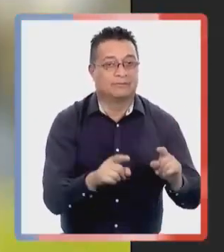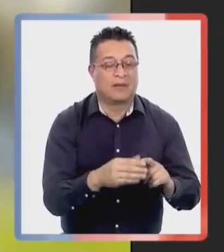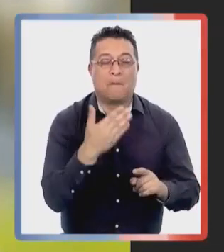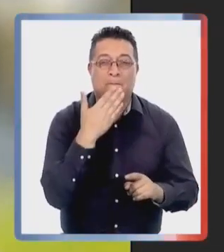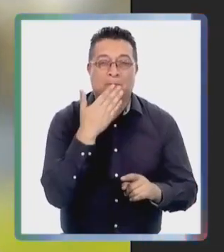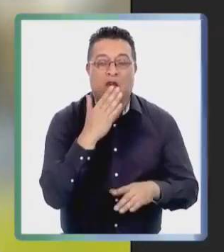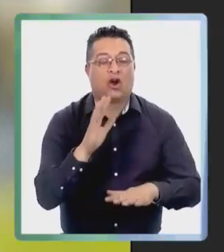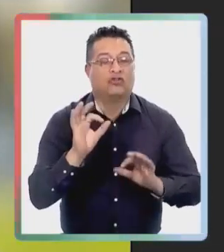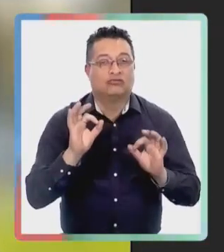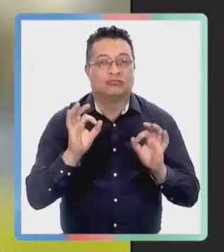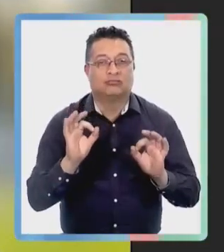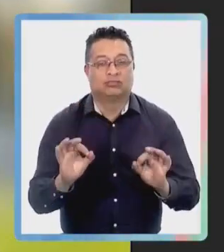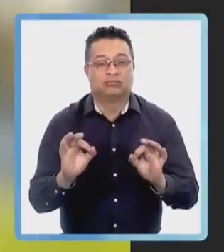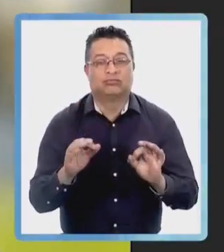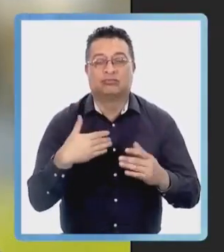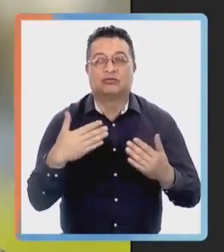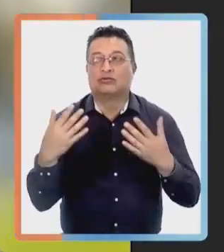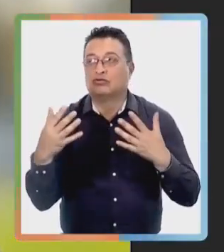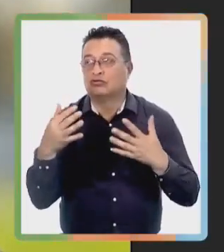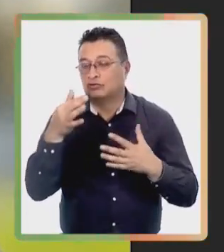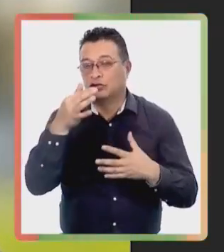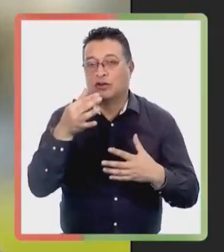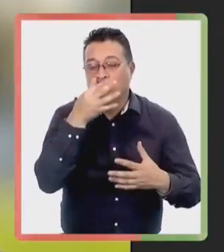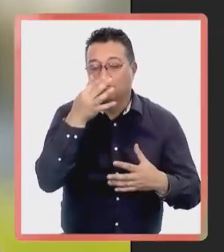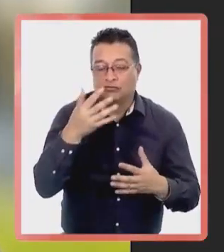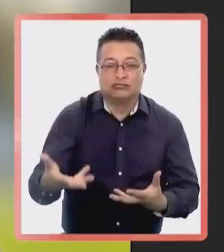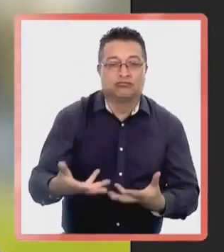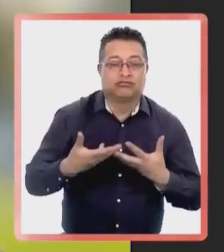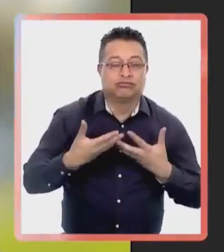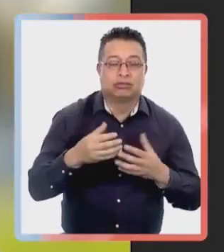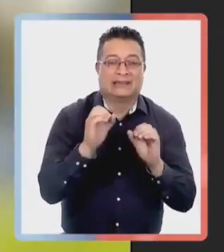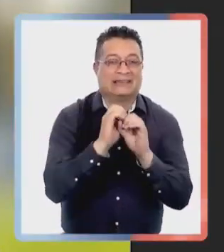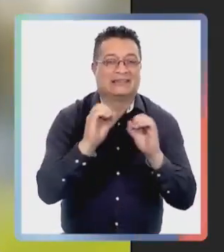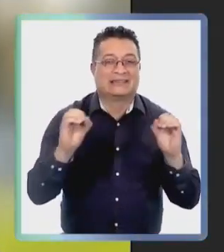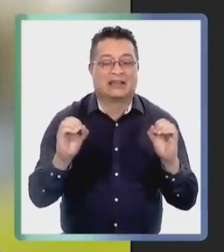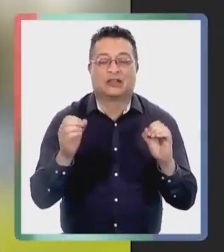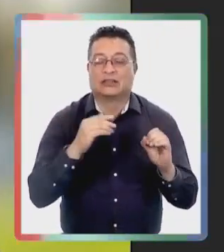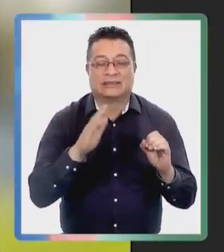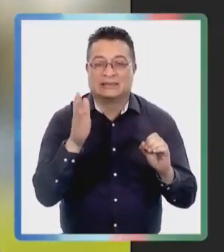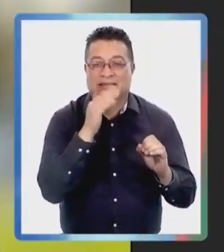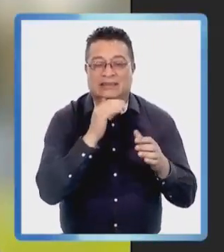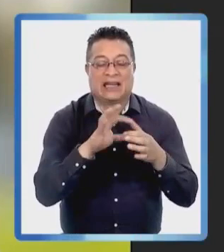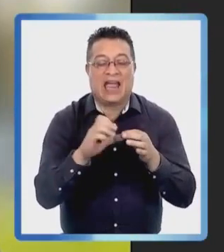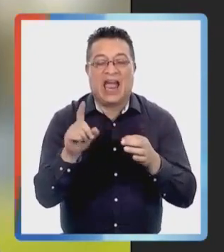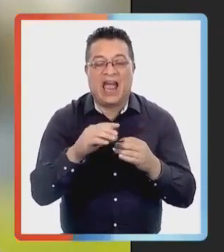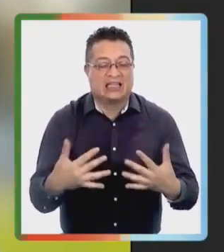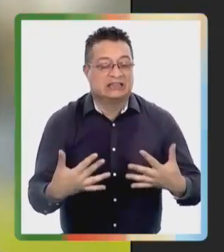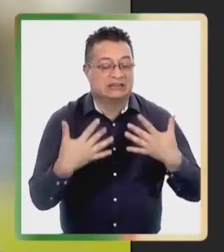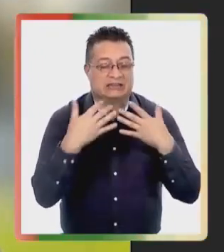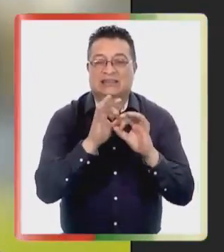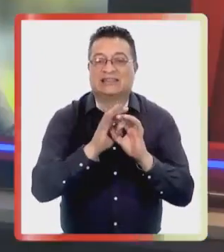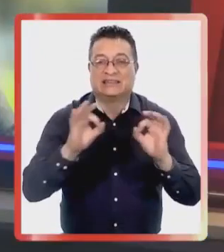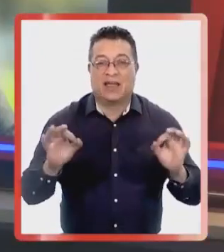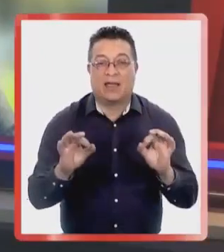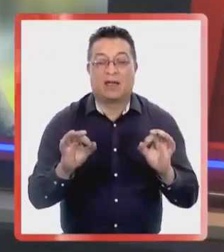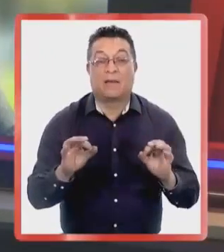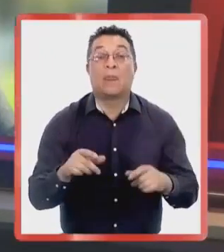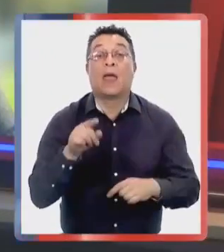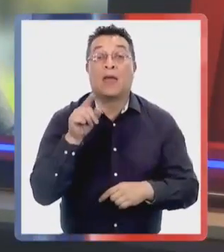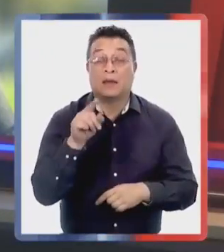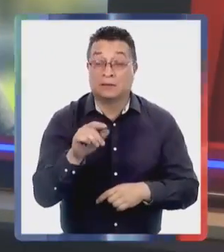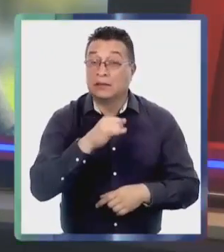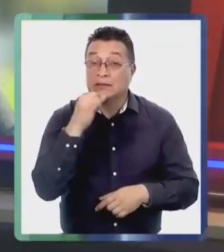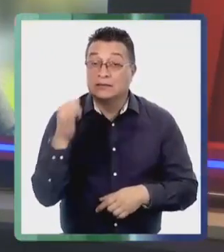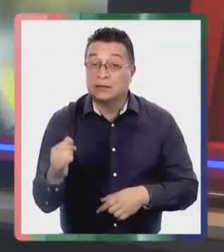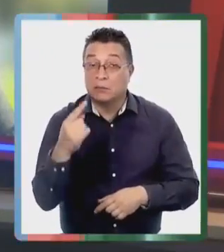calefacción eléctrica o las calefacciones centrales que no tienen combustión y que no liberan ningún tipo de gas dentro del domicilio. Y la recomendación